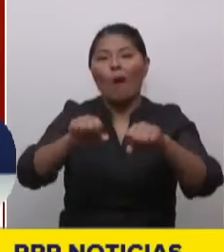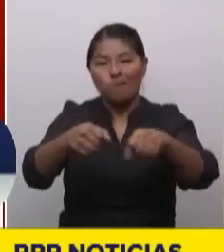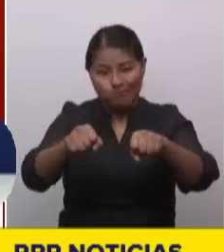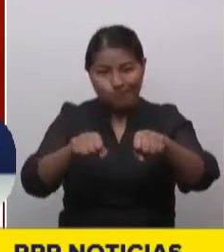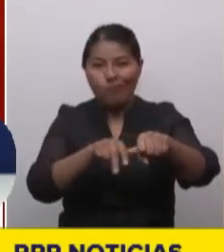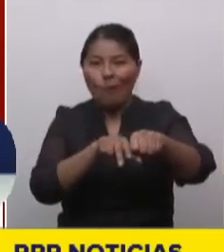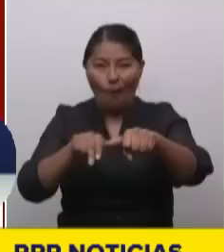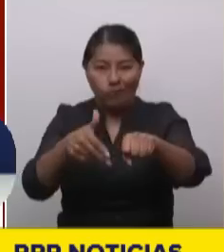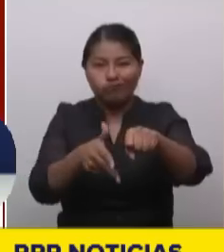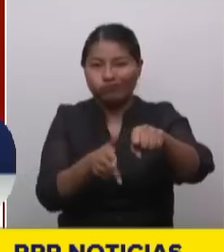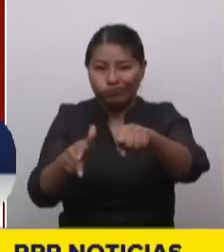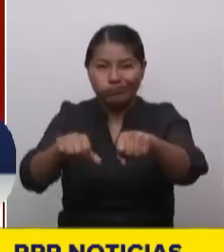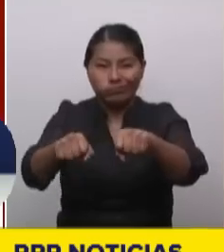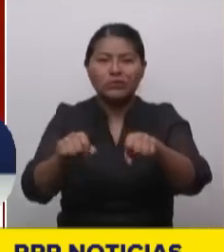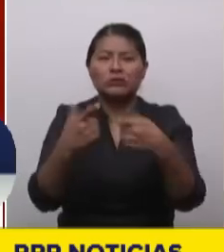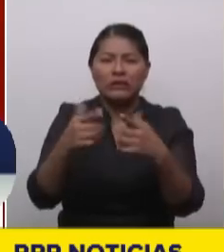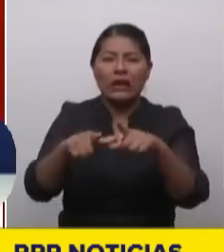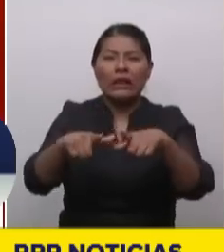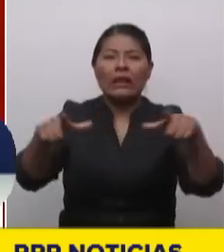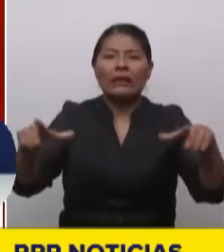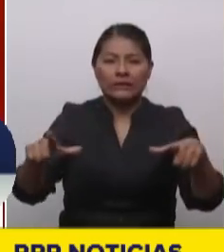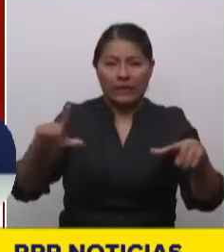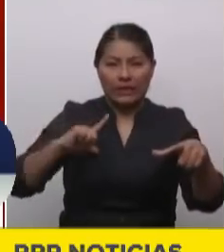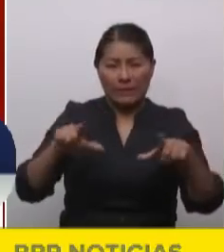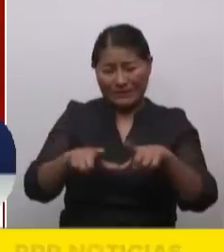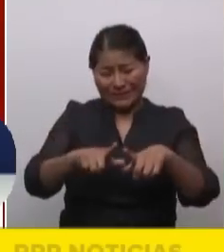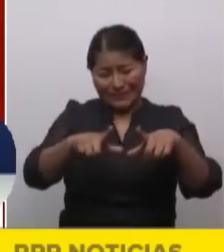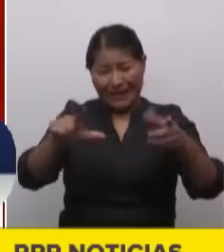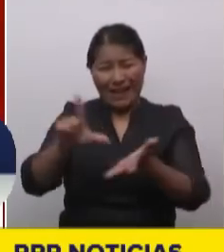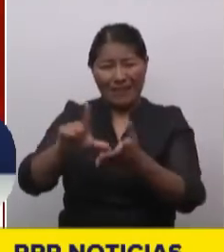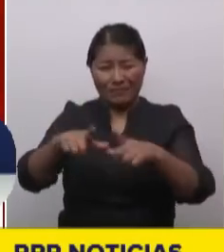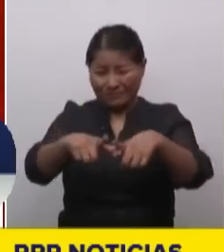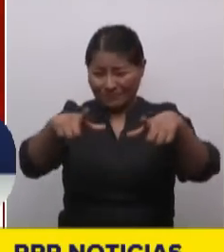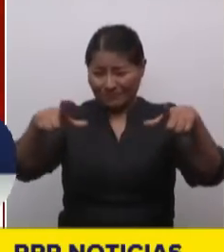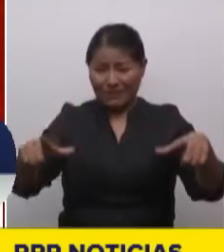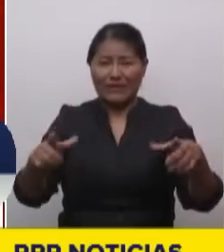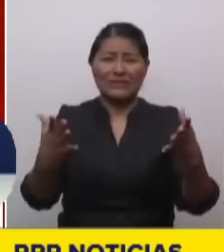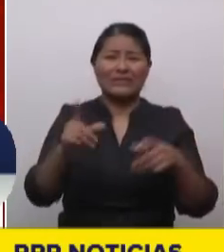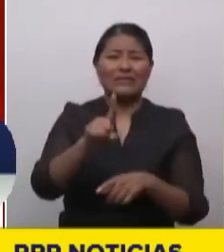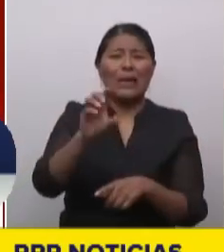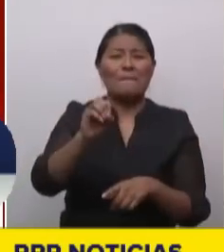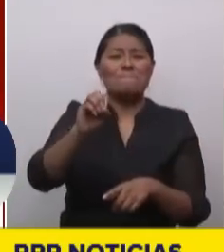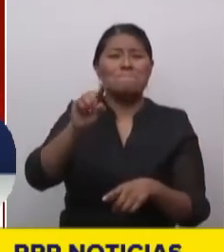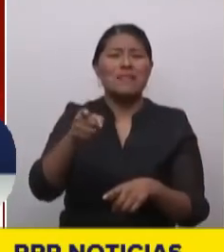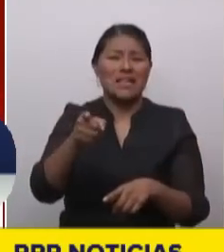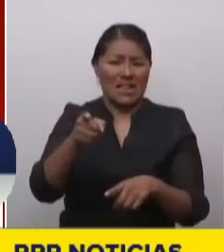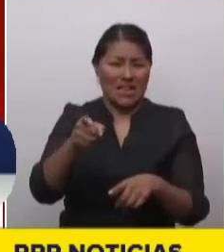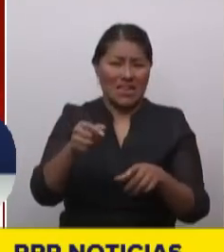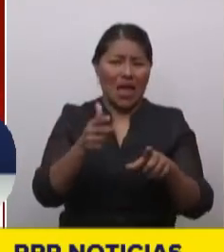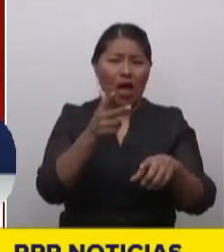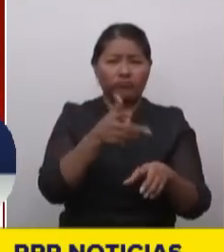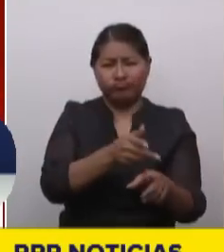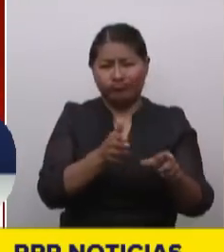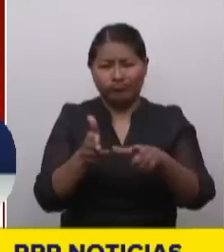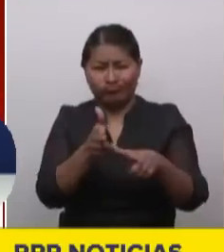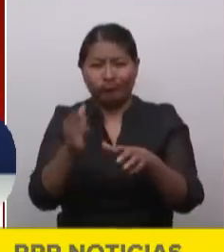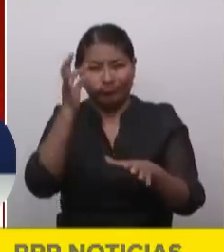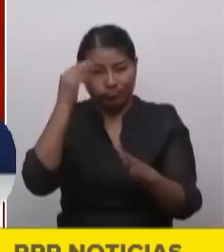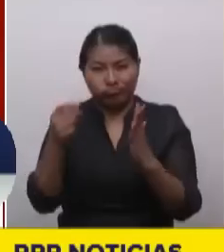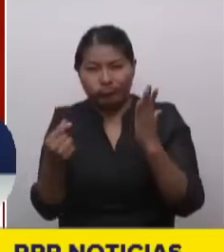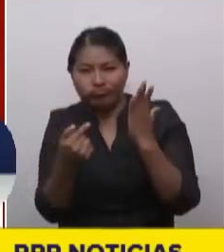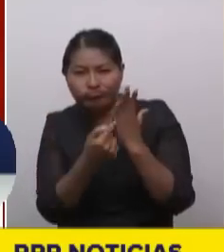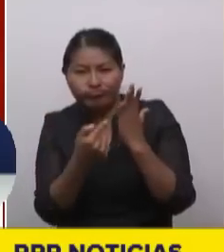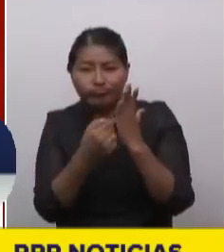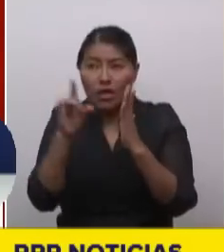Y Lima es tan grande que lo mínimo que necesita son 10.000 motos. Motos con tecnología, con GPS, lo que